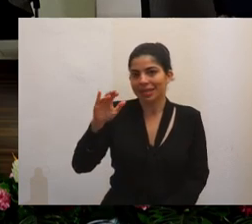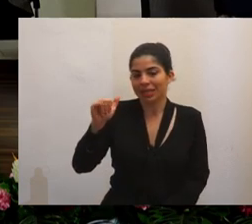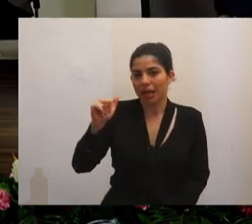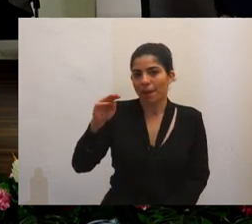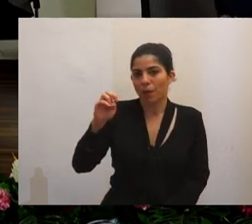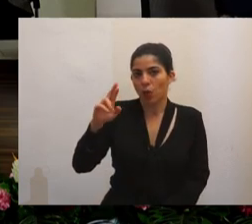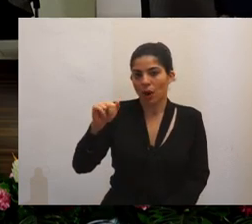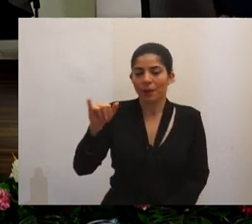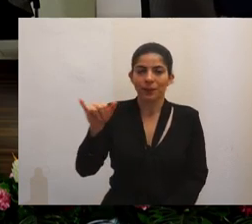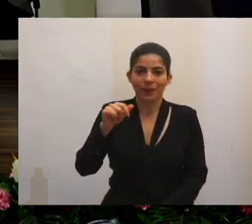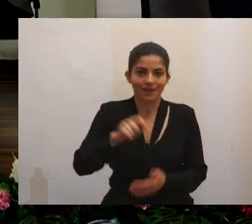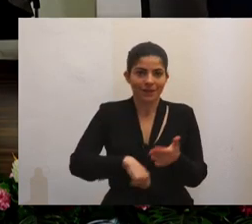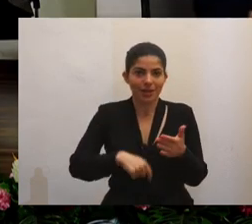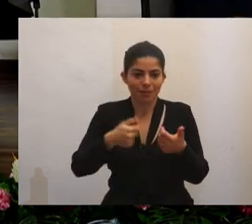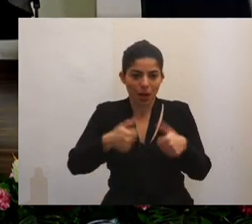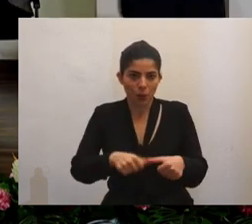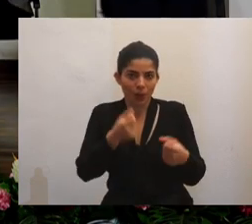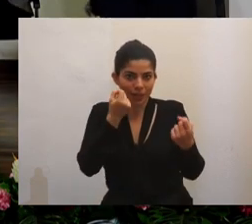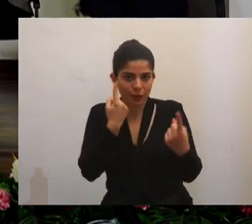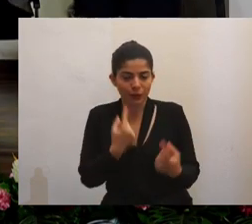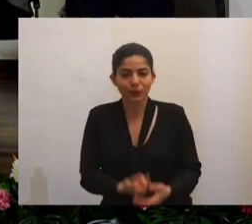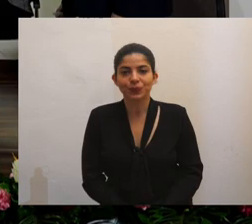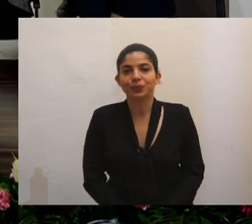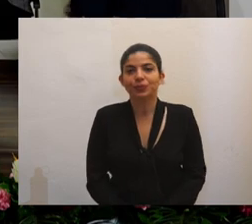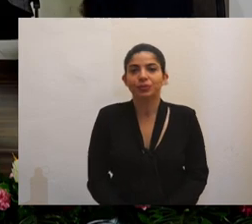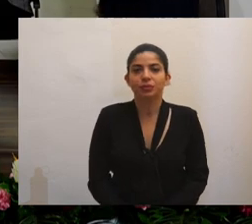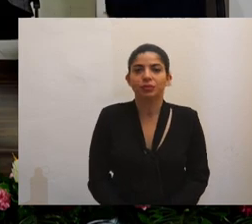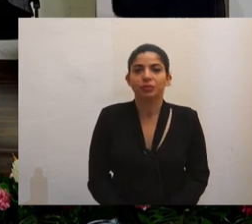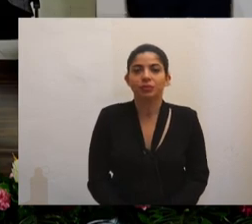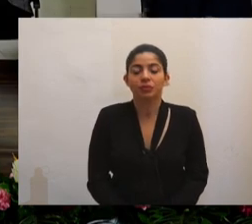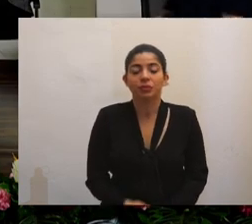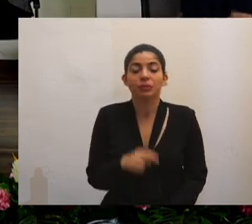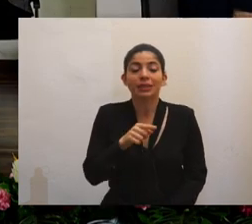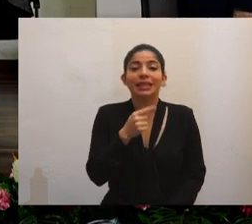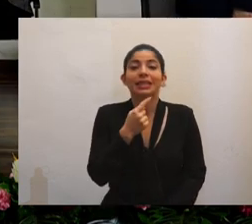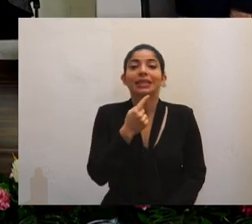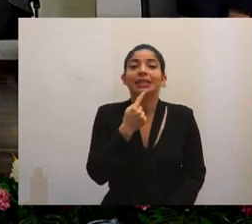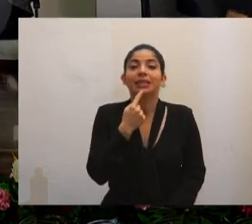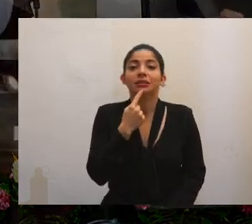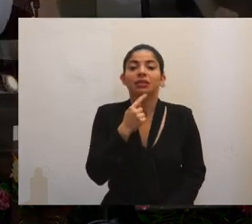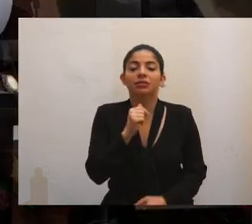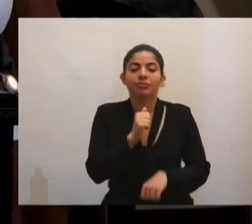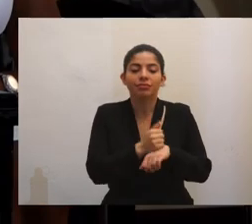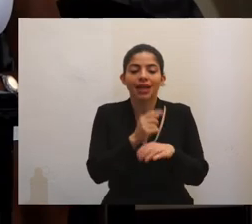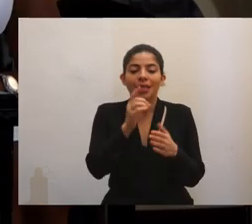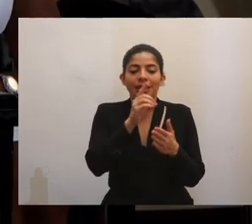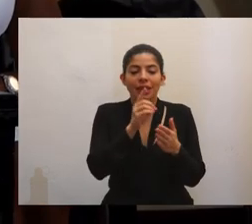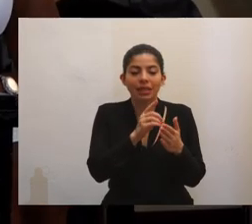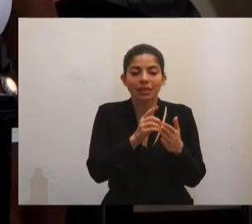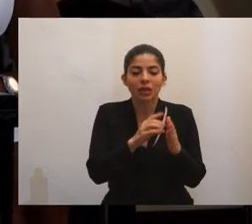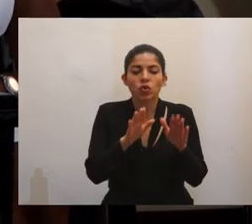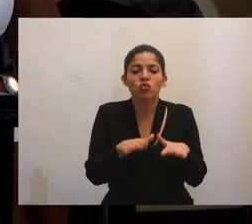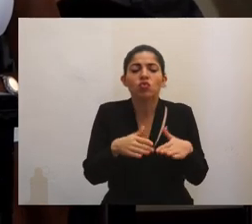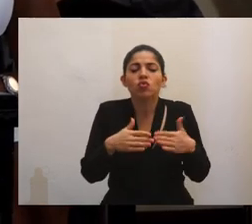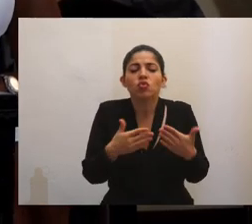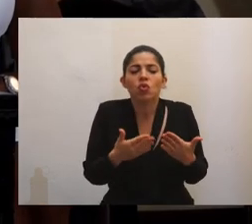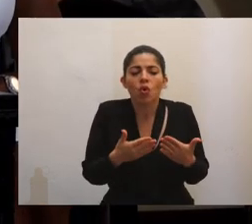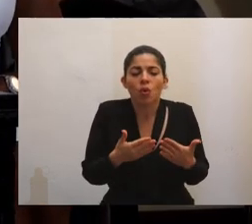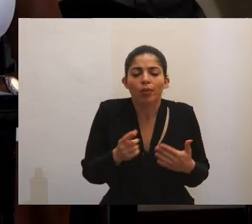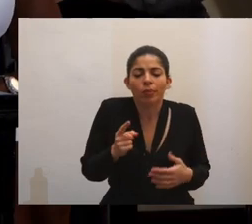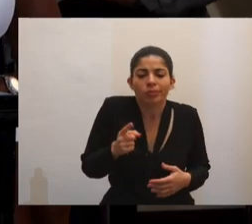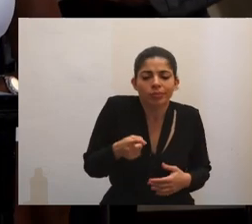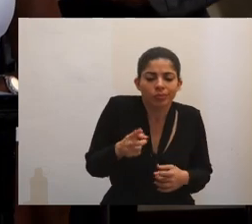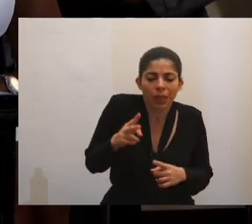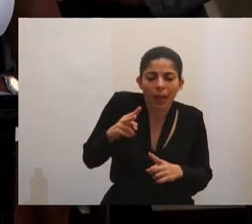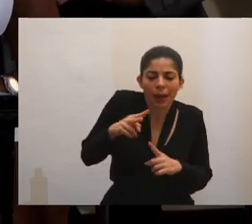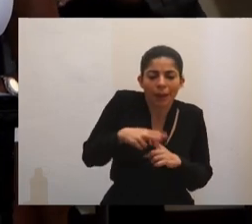también firma este acuerdo de entendimiento que establece el diseño y cómo será la distribución e